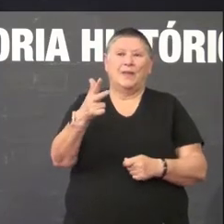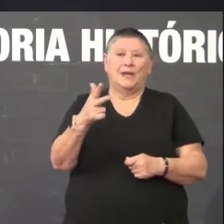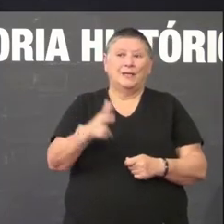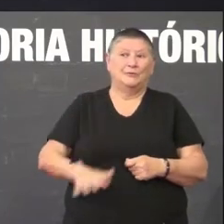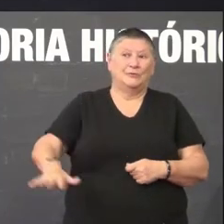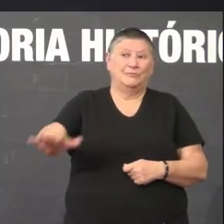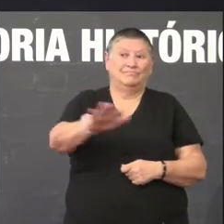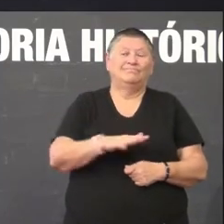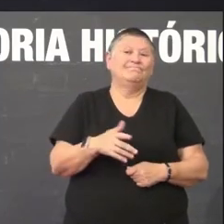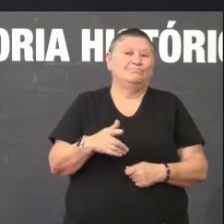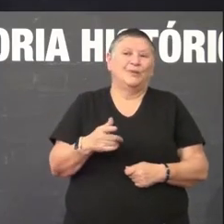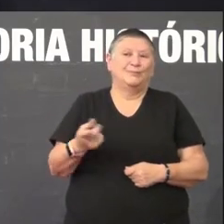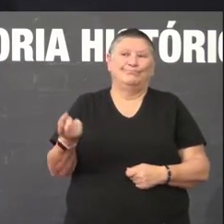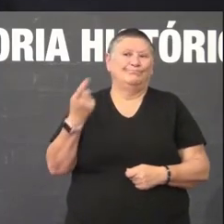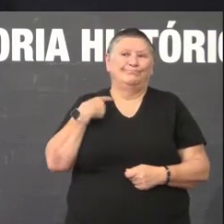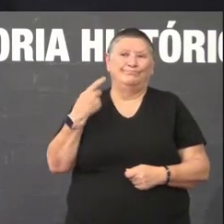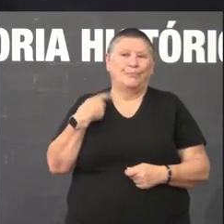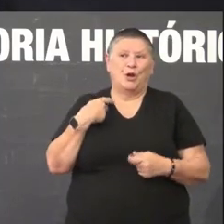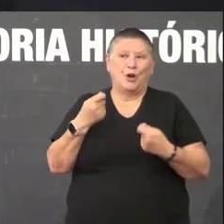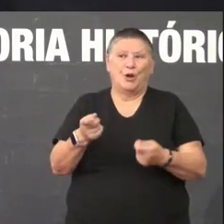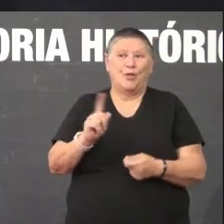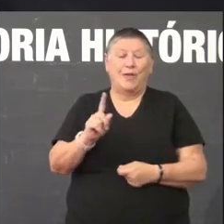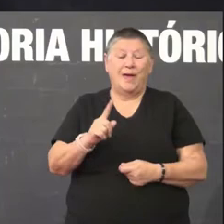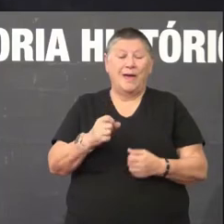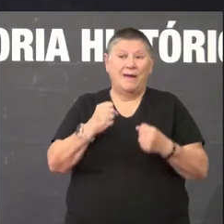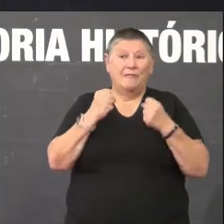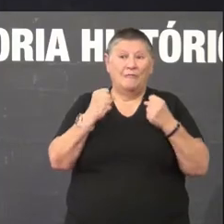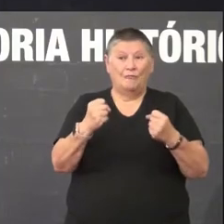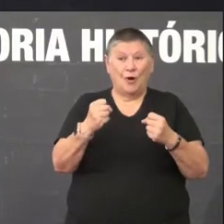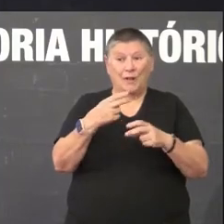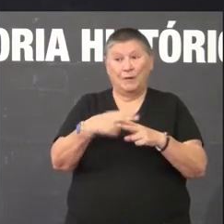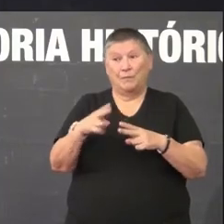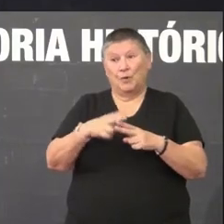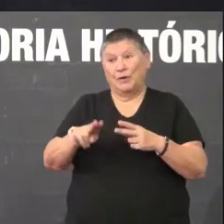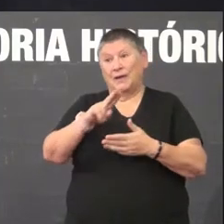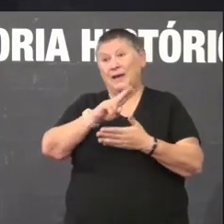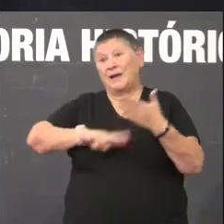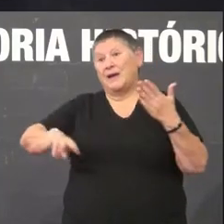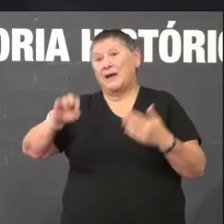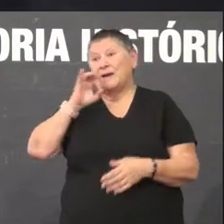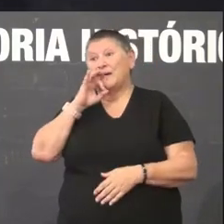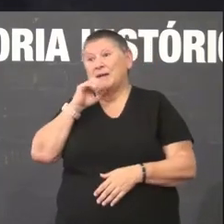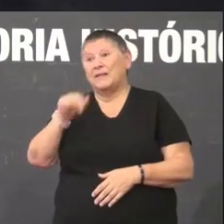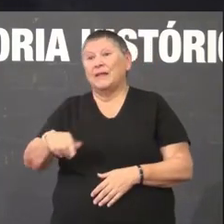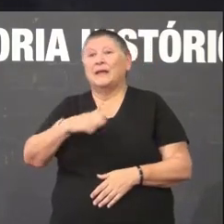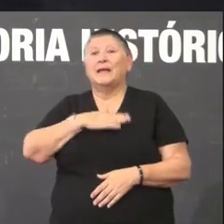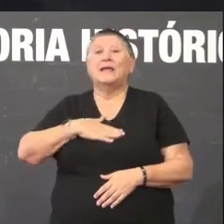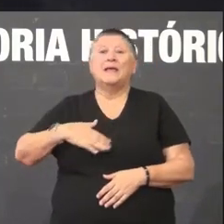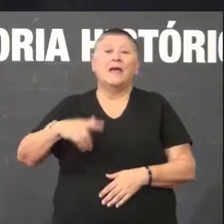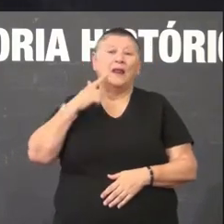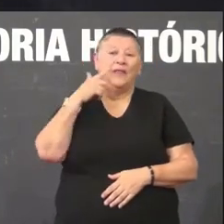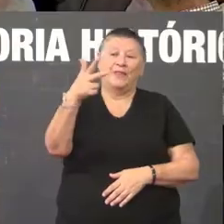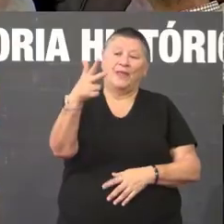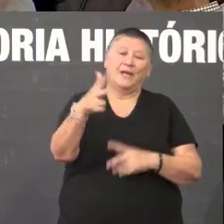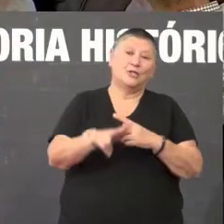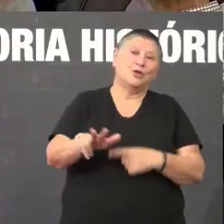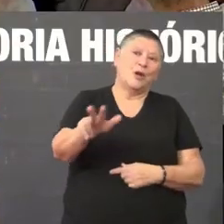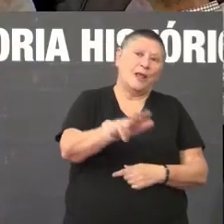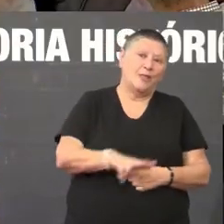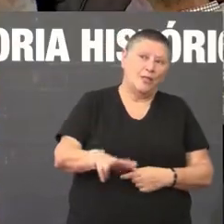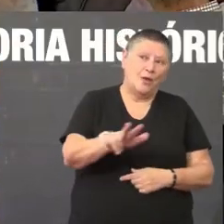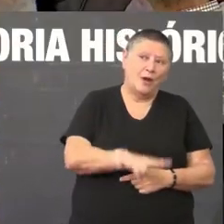forzas políticas galegas van a loitar polo recoñecimento dos dereitos nacionales e únense